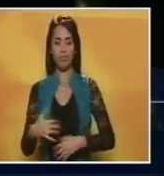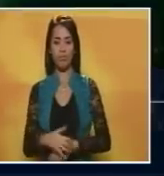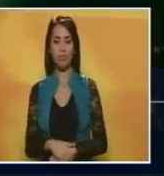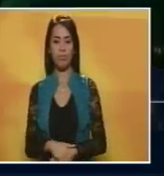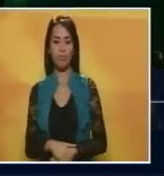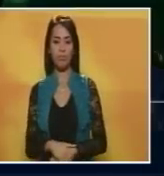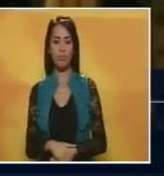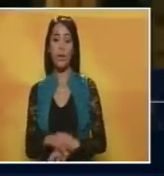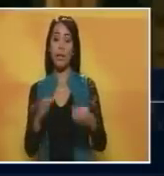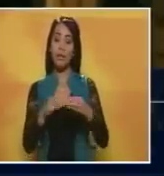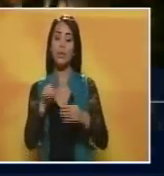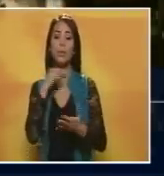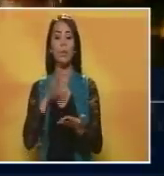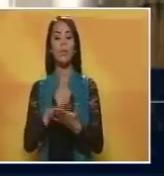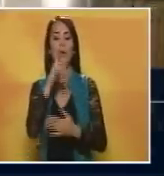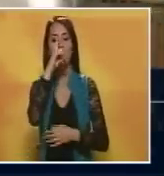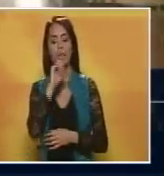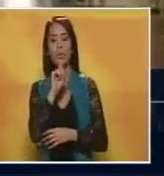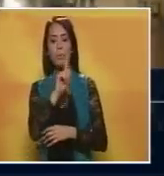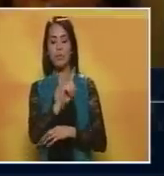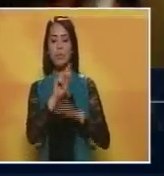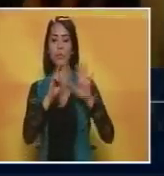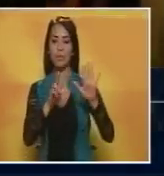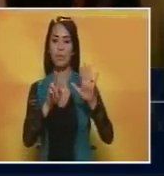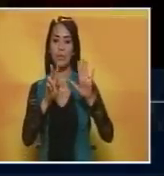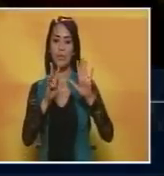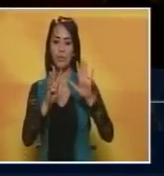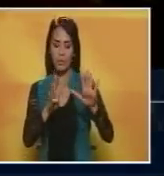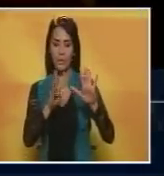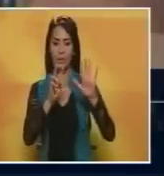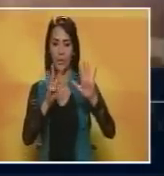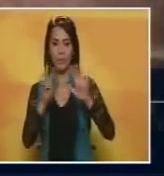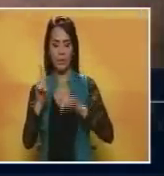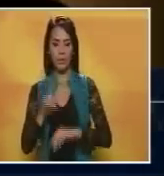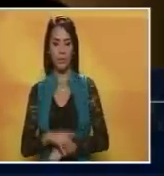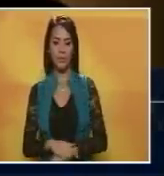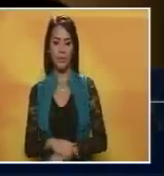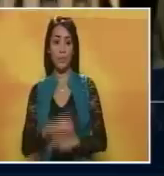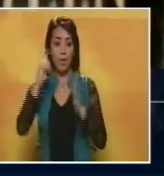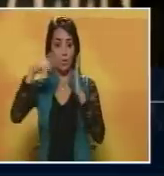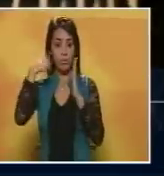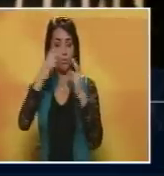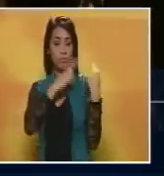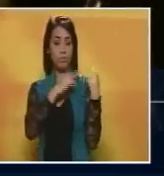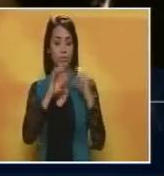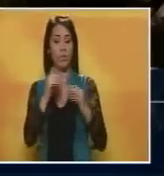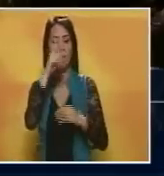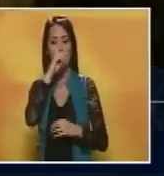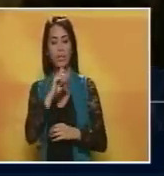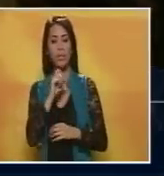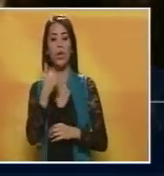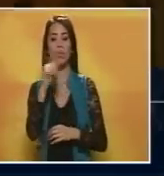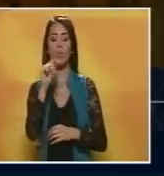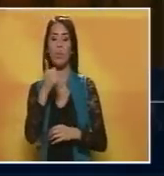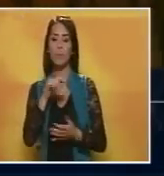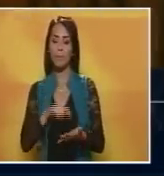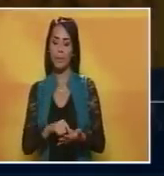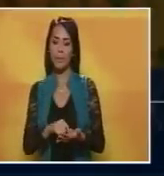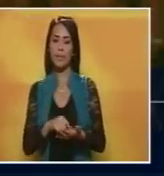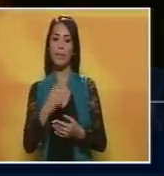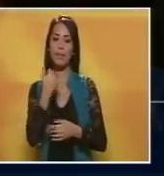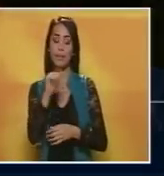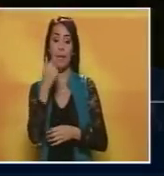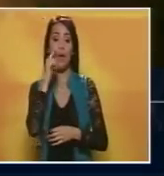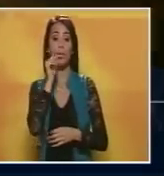la historia queen quien falleció en el año 1991 la cinta se encuentra bajo producción desde el año 2010 cuando se había anunciado